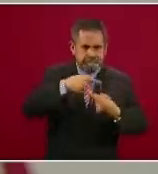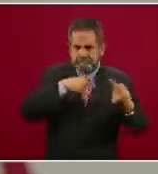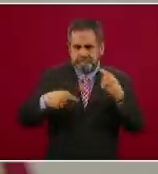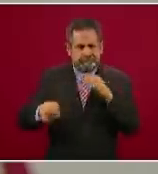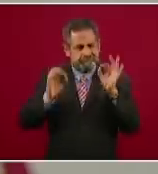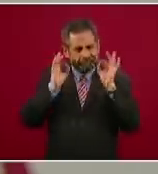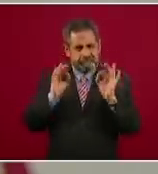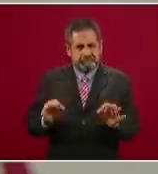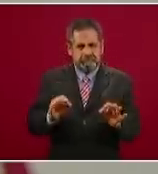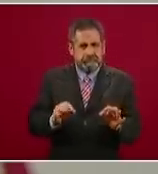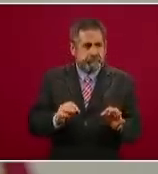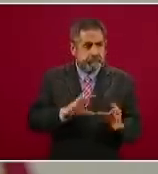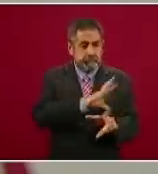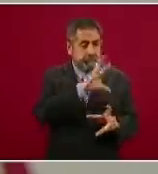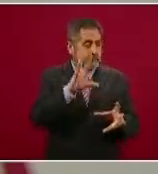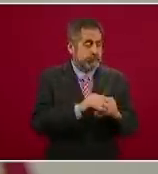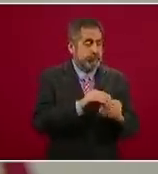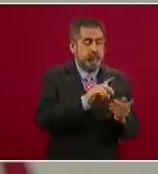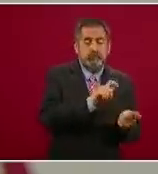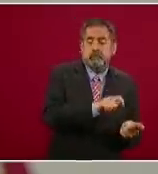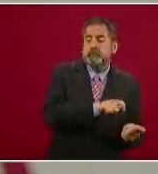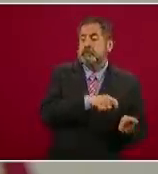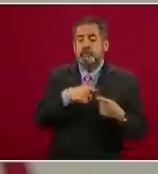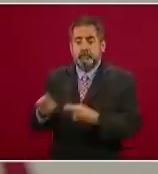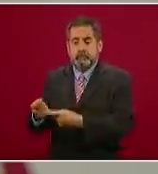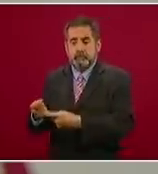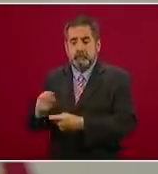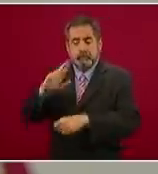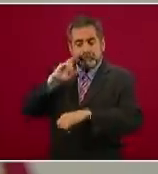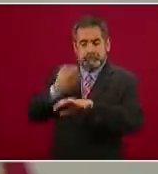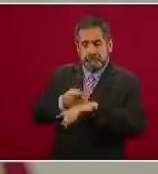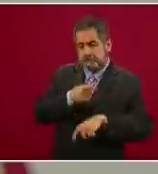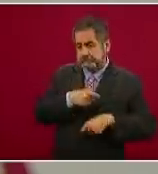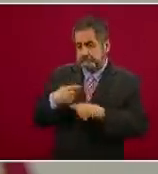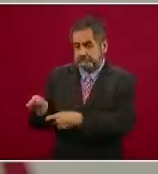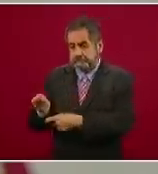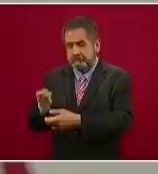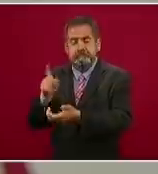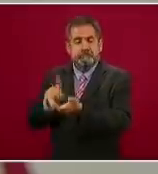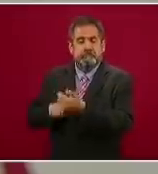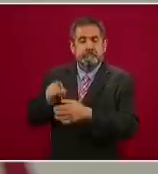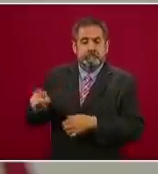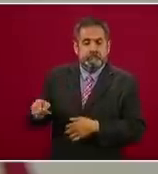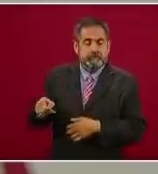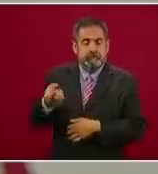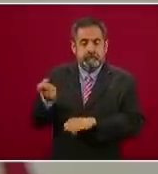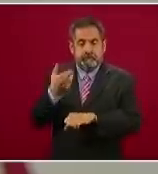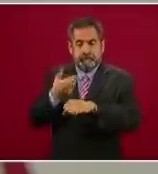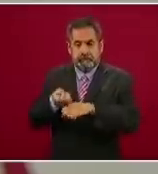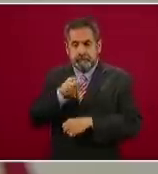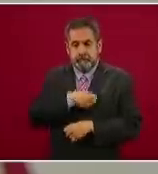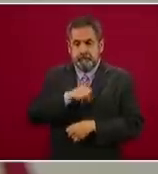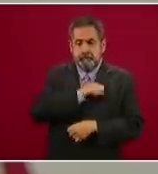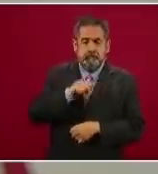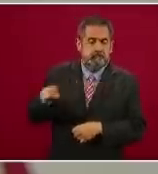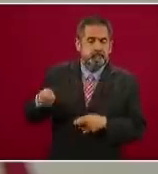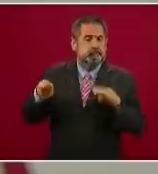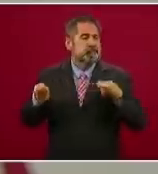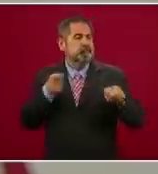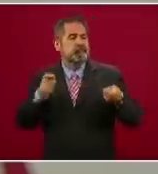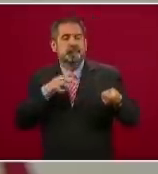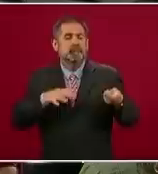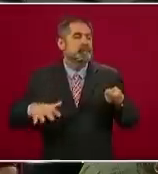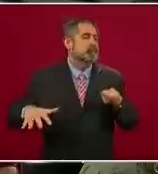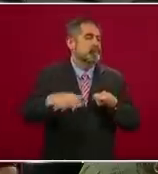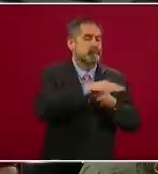Emergencias le ha transferido la responsabilidad de la parte que le toca a Salud, para que Salud coordine todo en